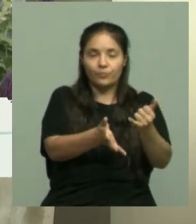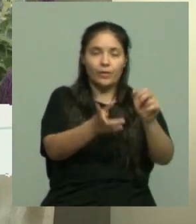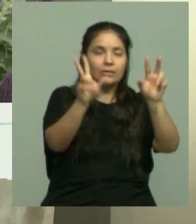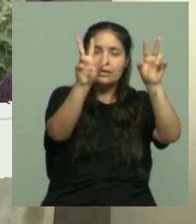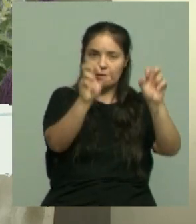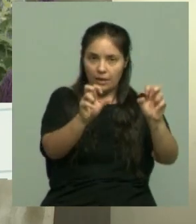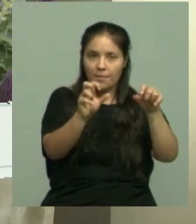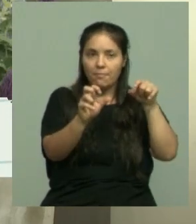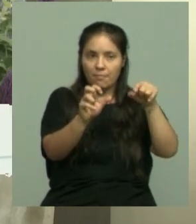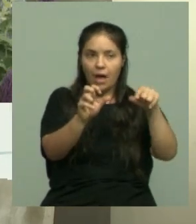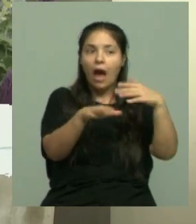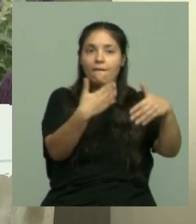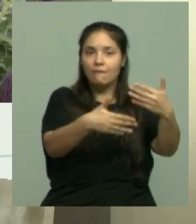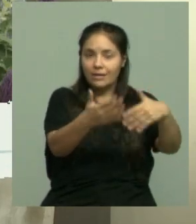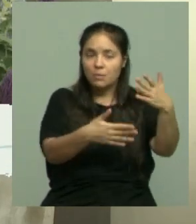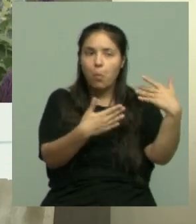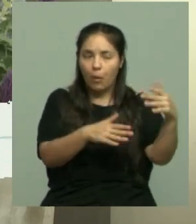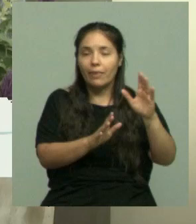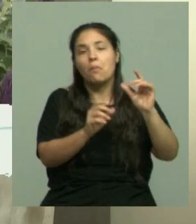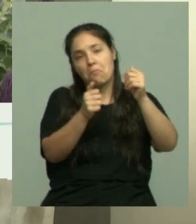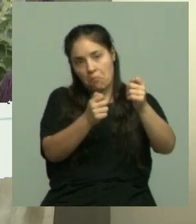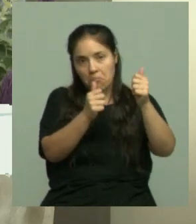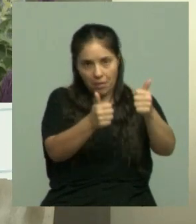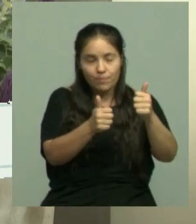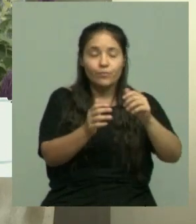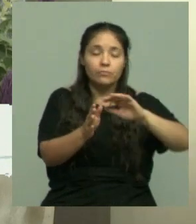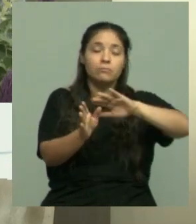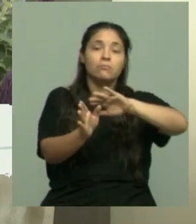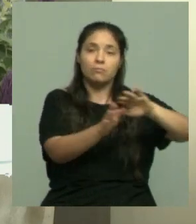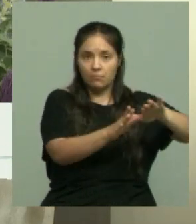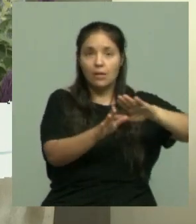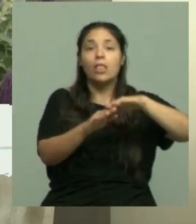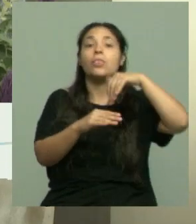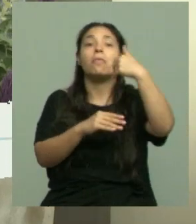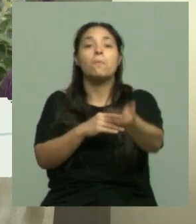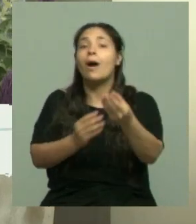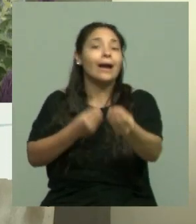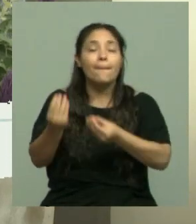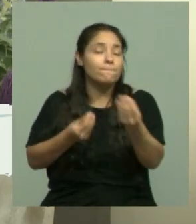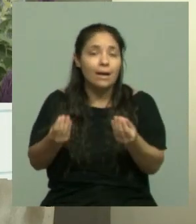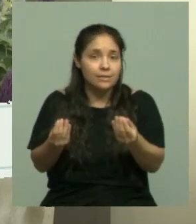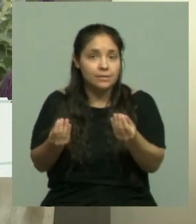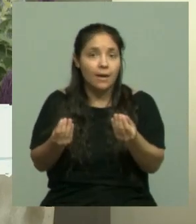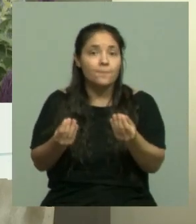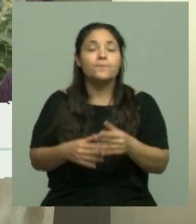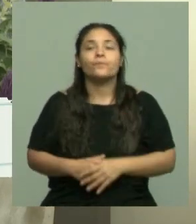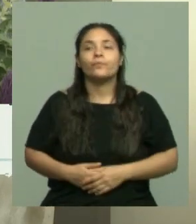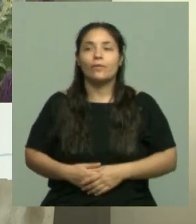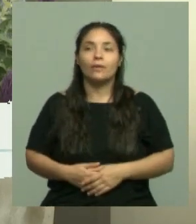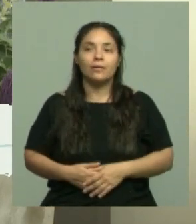entenderíamos, hay avance en eso y se daría. ¿Qué viene después de eso? Yo entiendo principalmente que